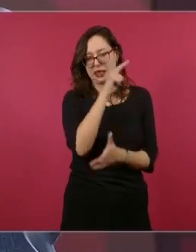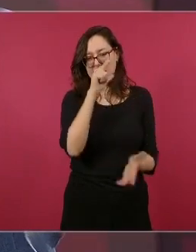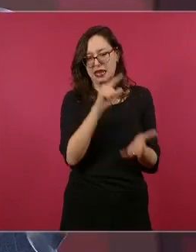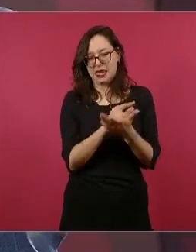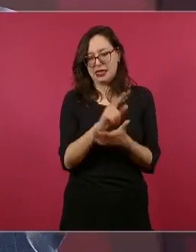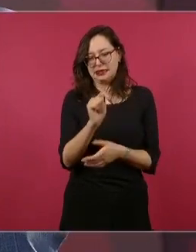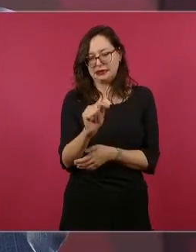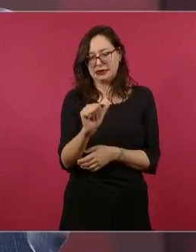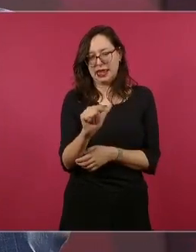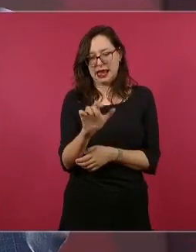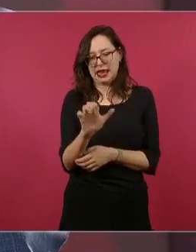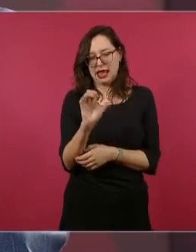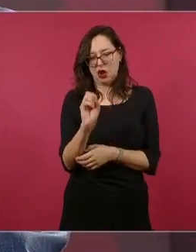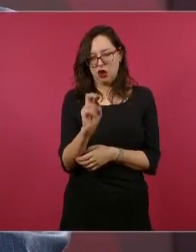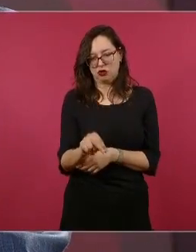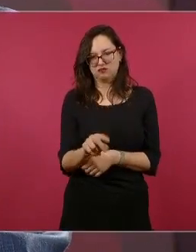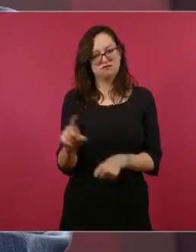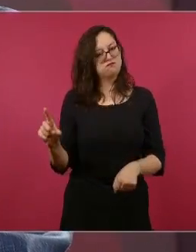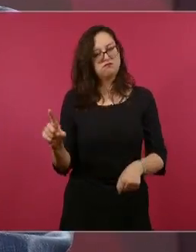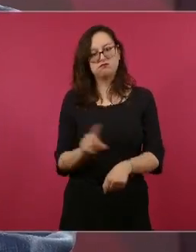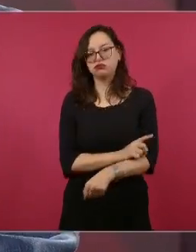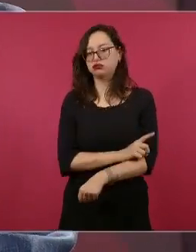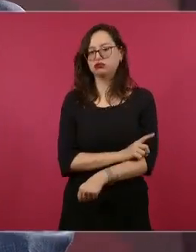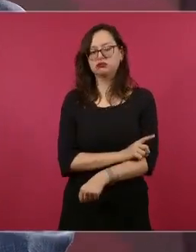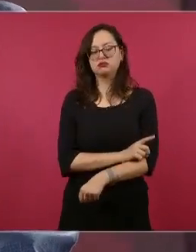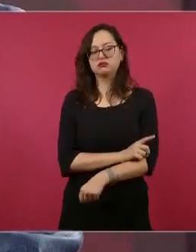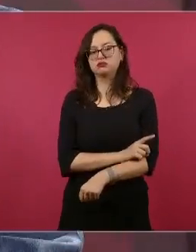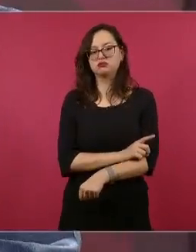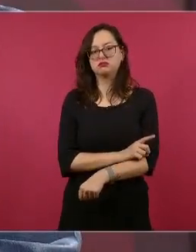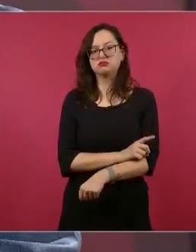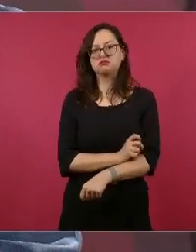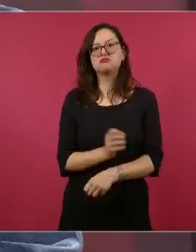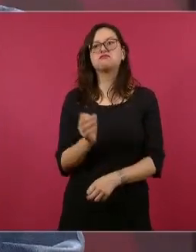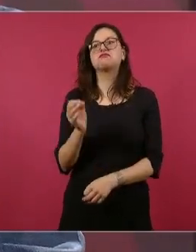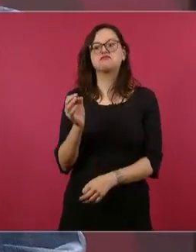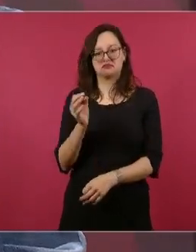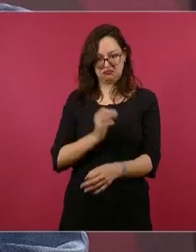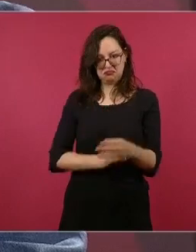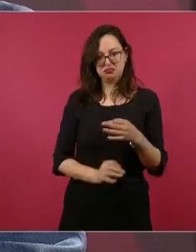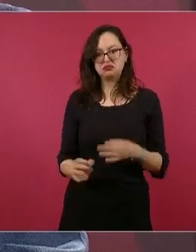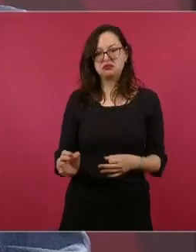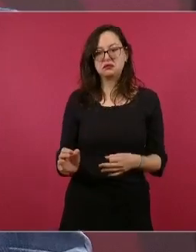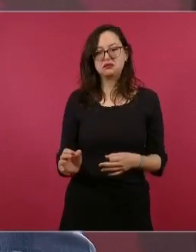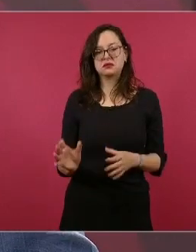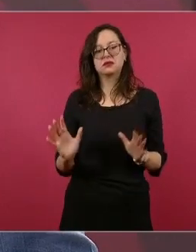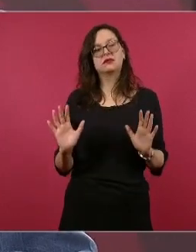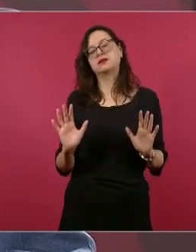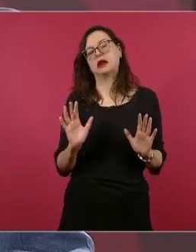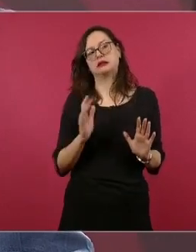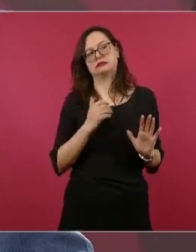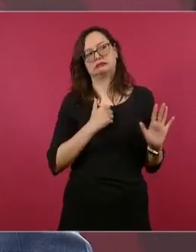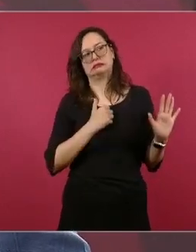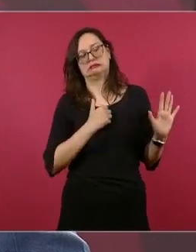del ojo por ojo y el diente por diente y yo no y muchos no